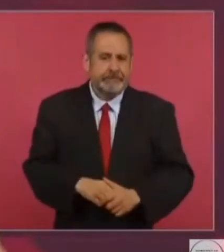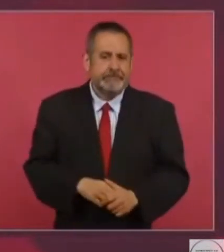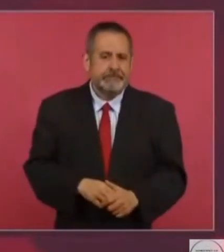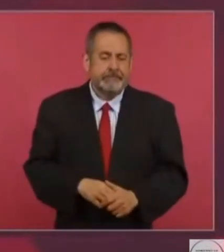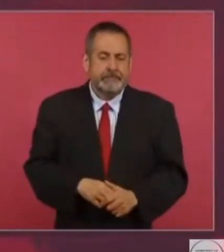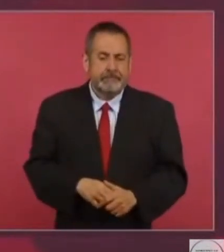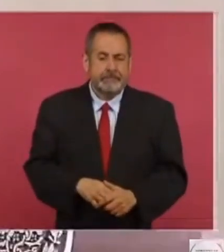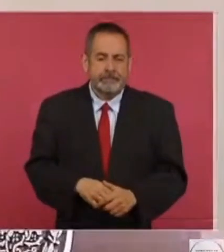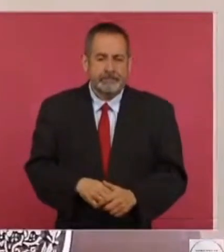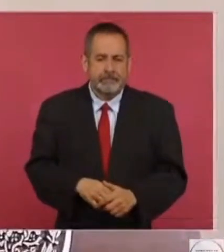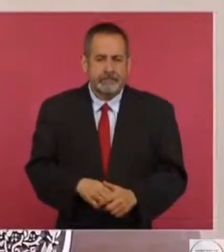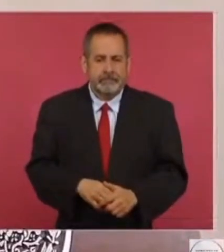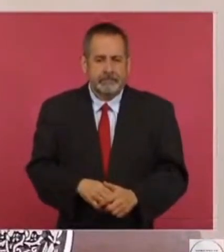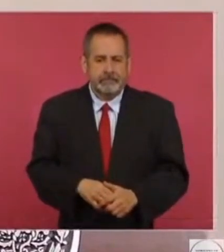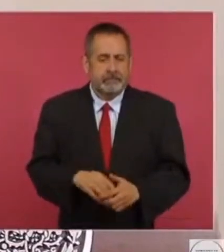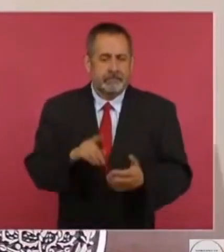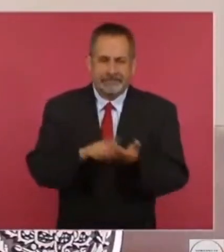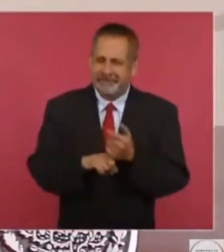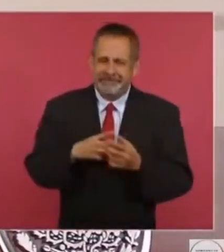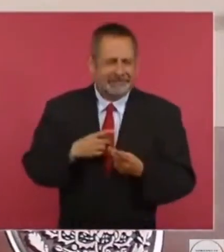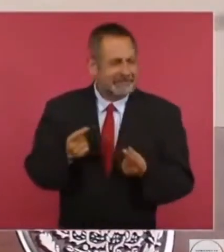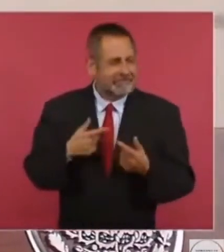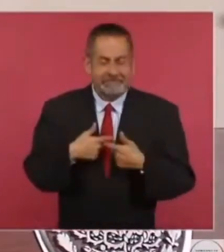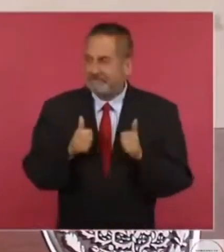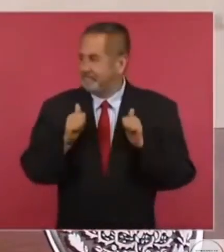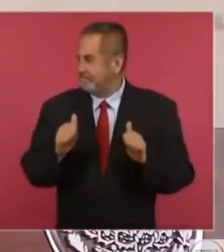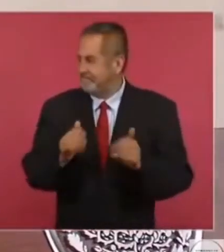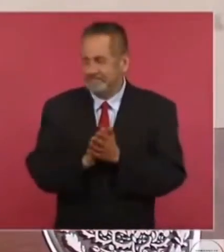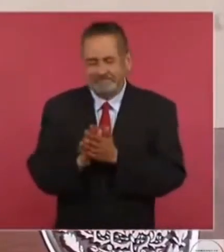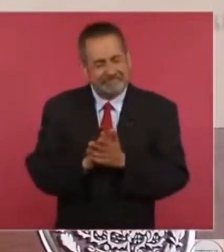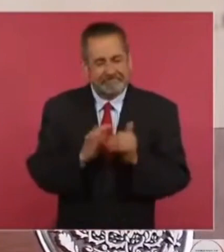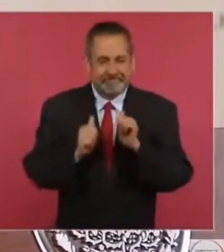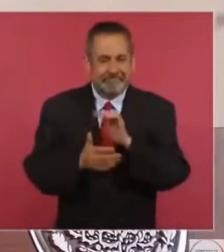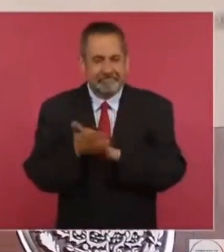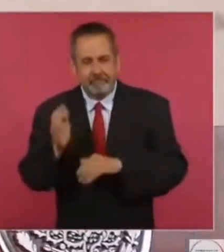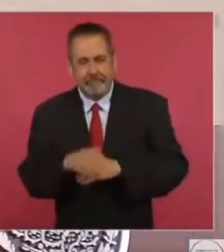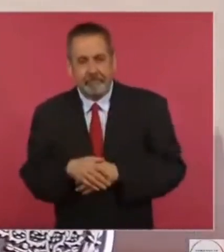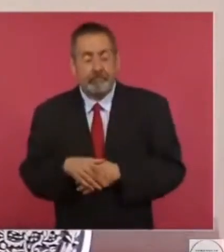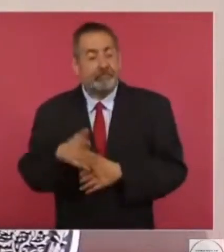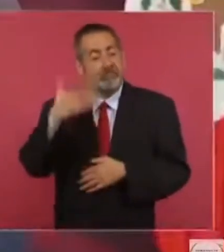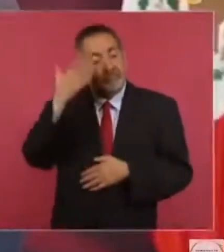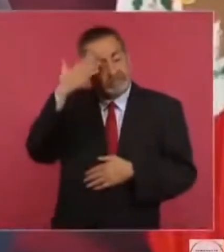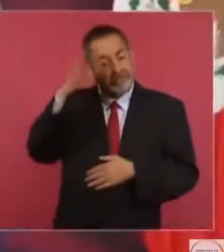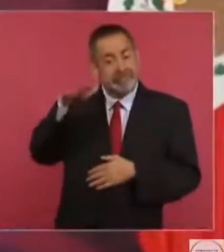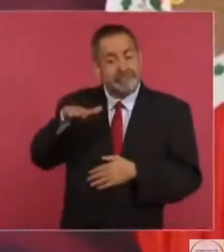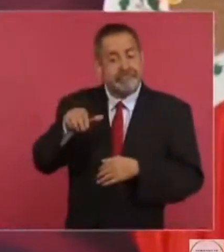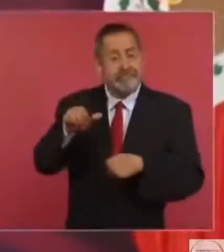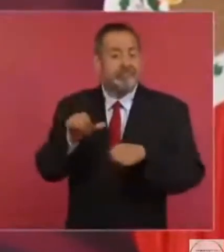y en mis adentros decía, ya la libramos, ¿no? Cuando pasa una señora,